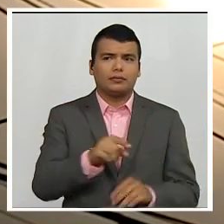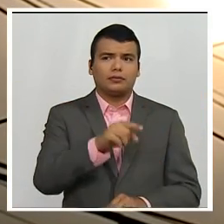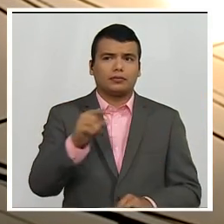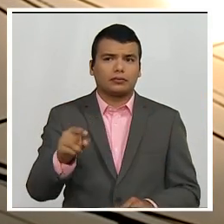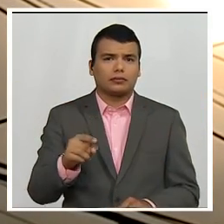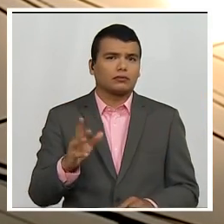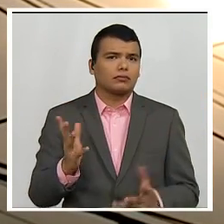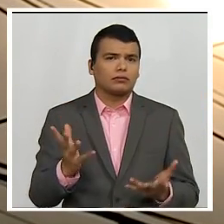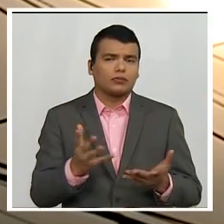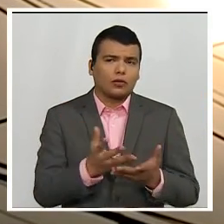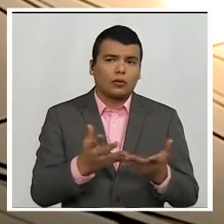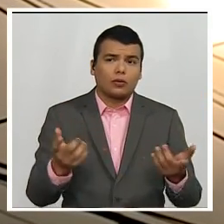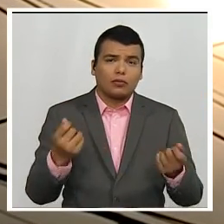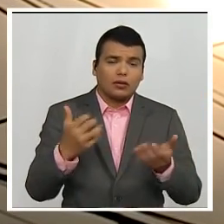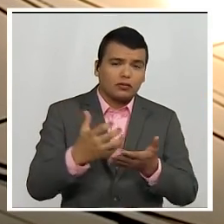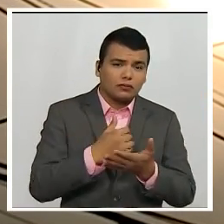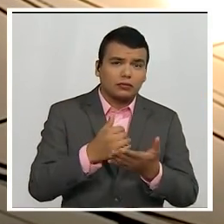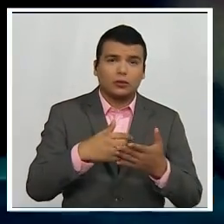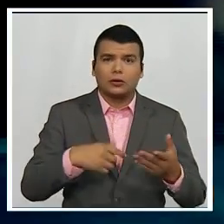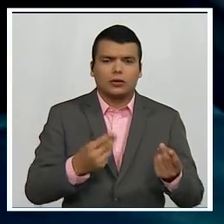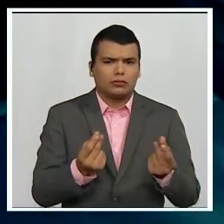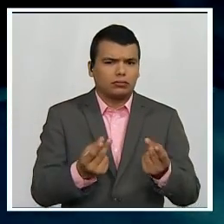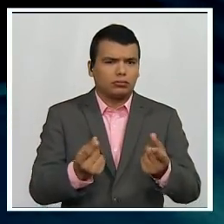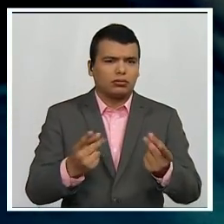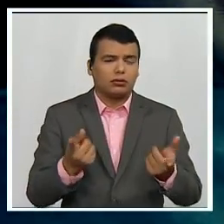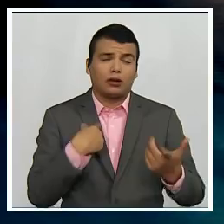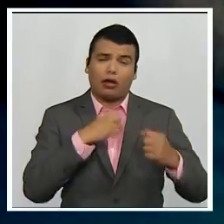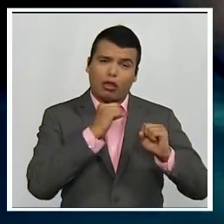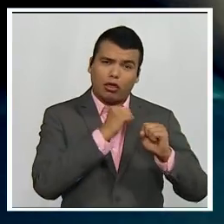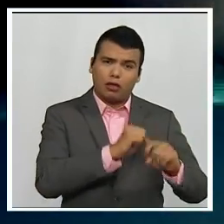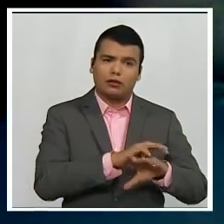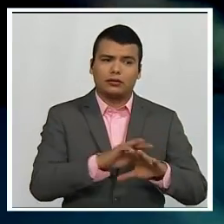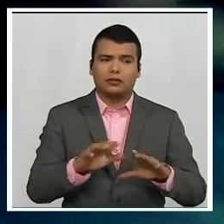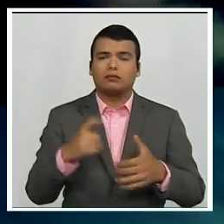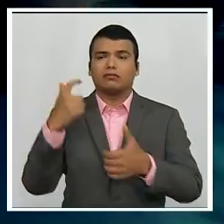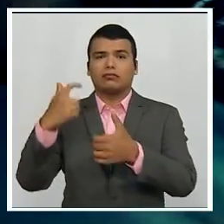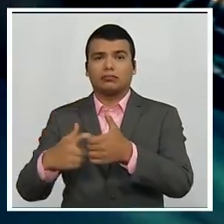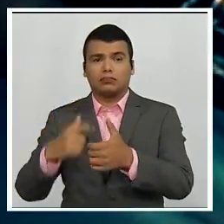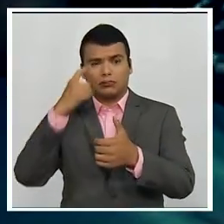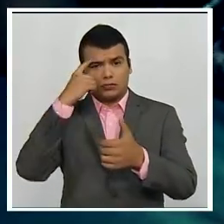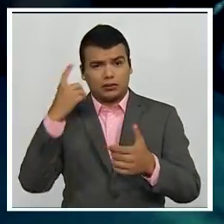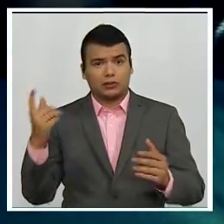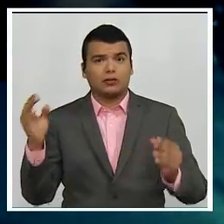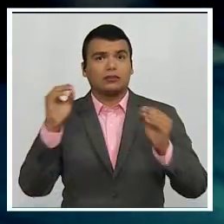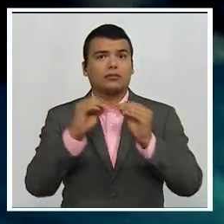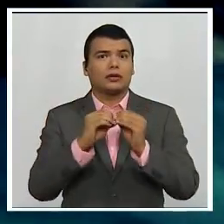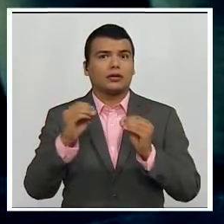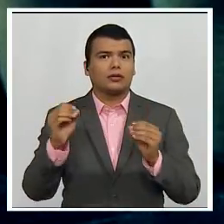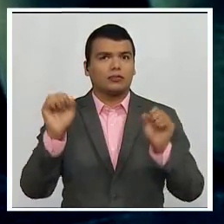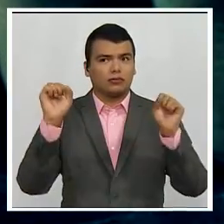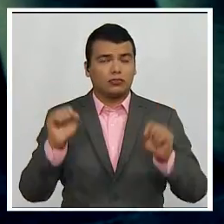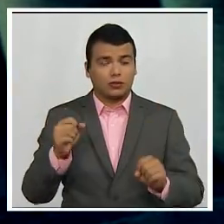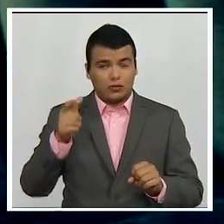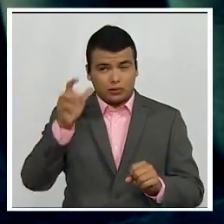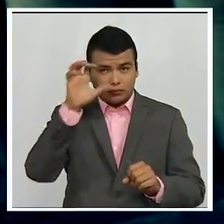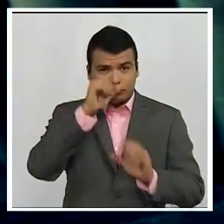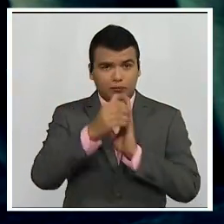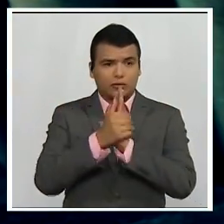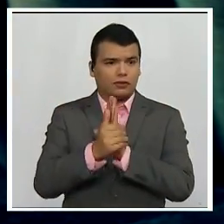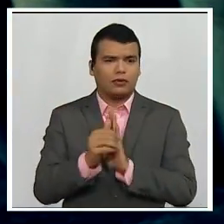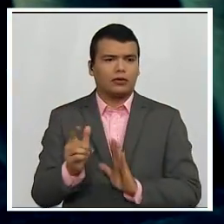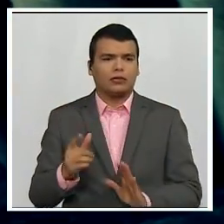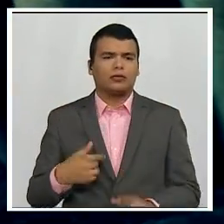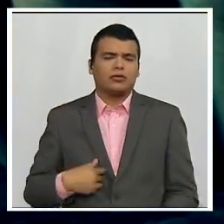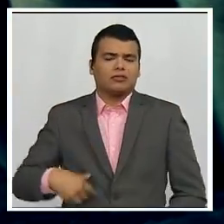escogen es para fumar se leen un momentico todo y es que para llegar a una oficina del cobro no se requiere tener inicialmente buena puntería solo comenzar a azotar